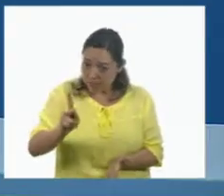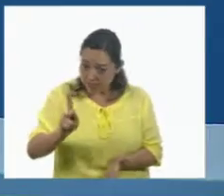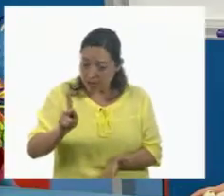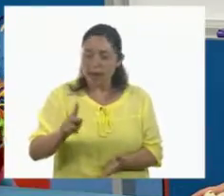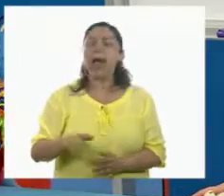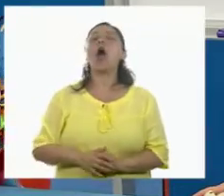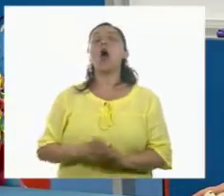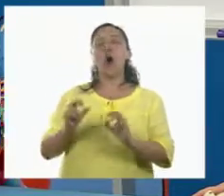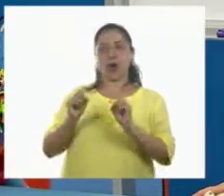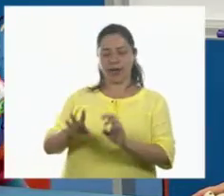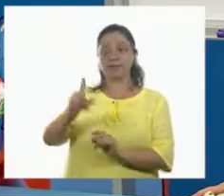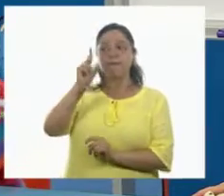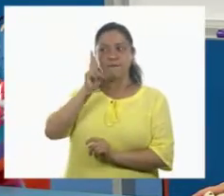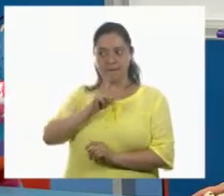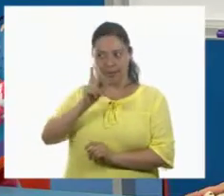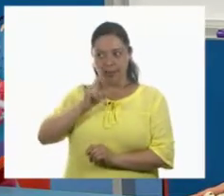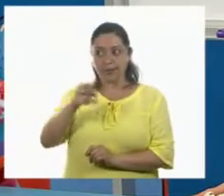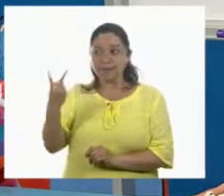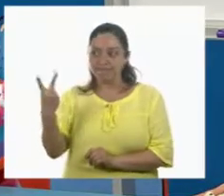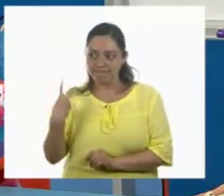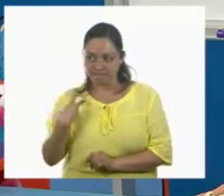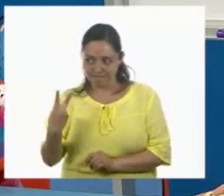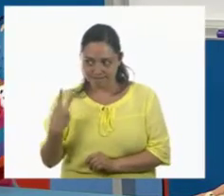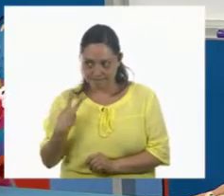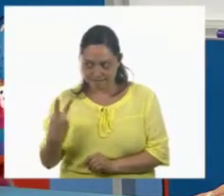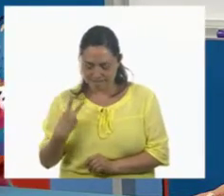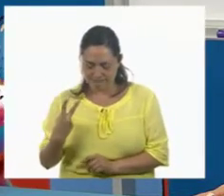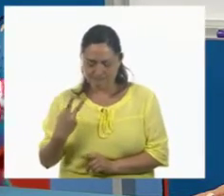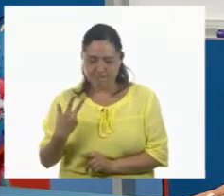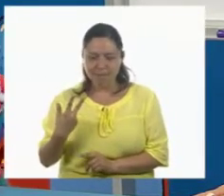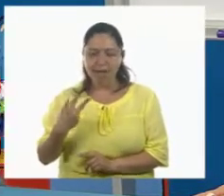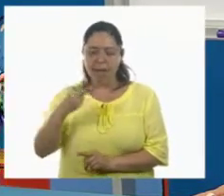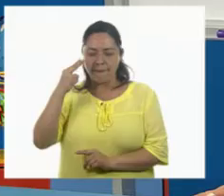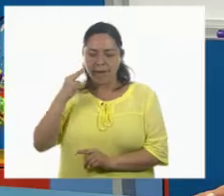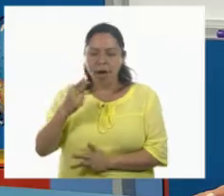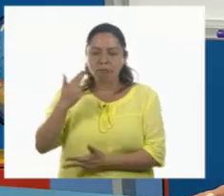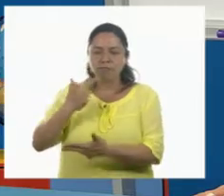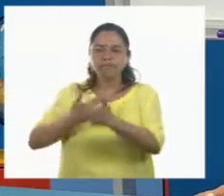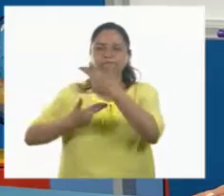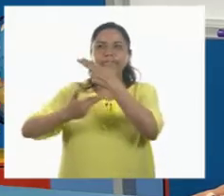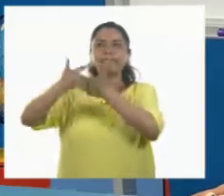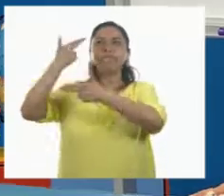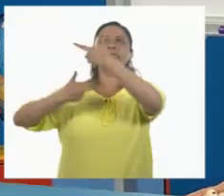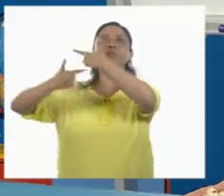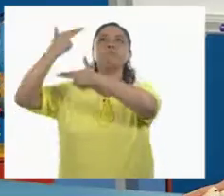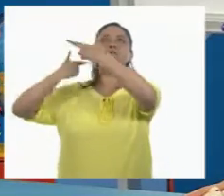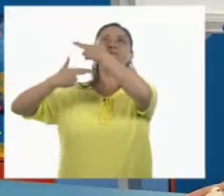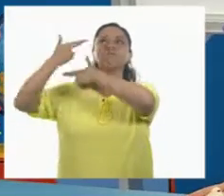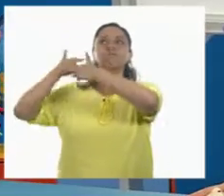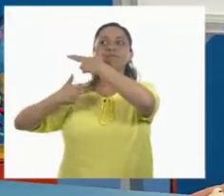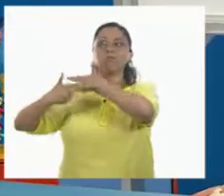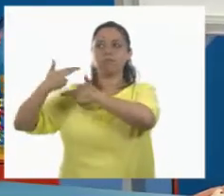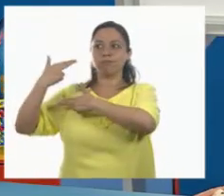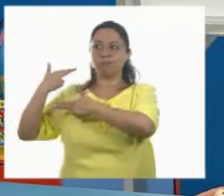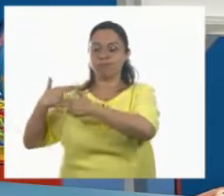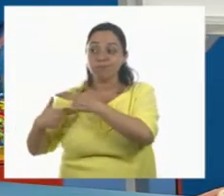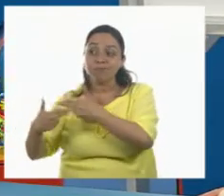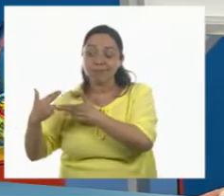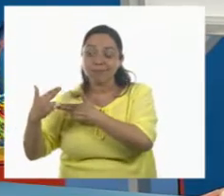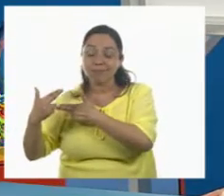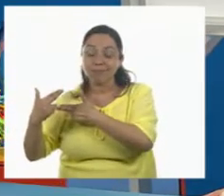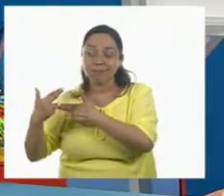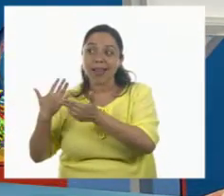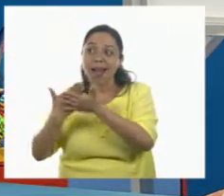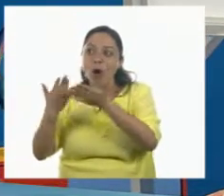si entonces viajamos con la máquina más importante que es nuestra máquina del tiempo, pero ahora utilizando